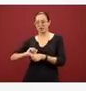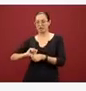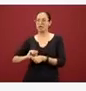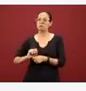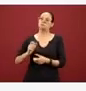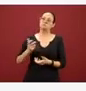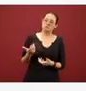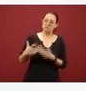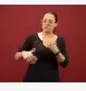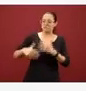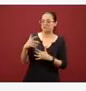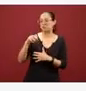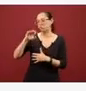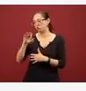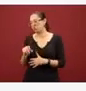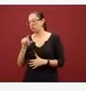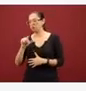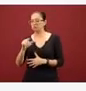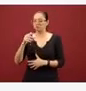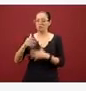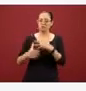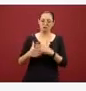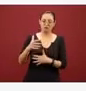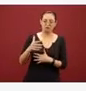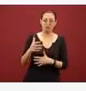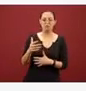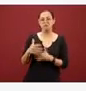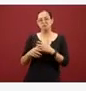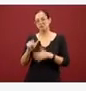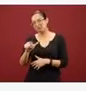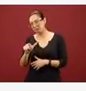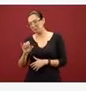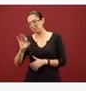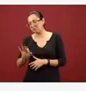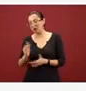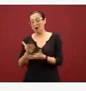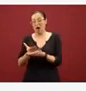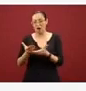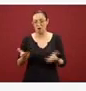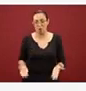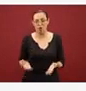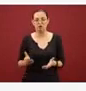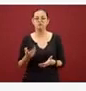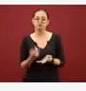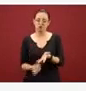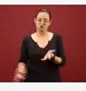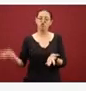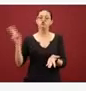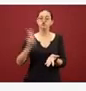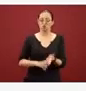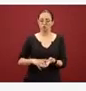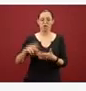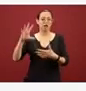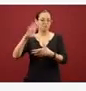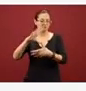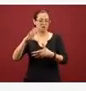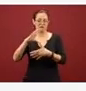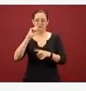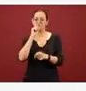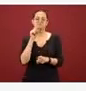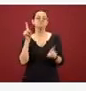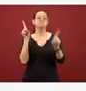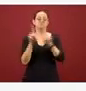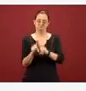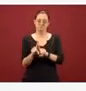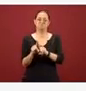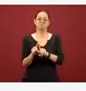rondando siempre los 15, el 17% en las últimas 24 horas. Ahora vemos cómo las Américas también se suma a